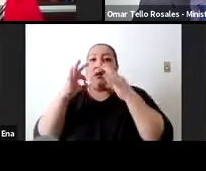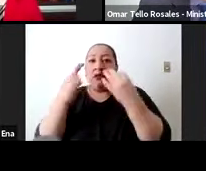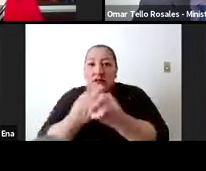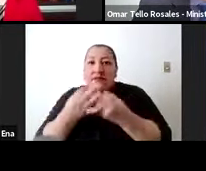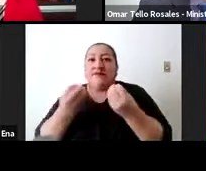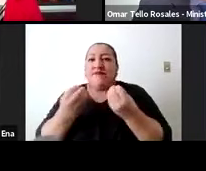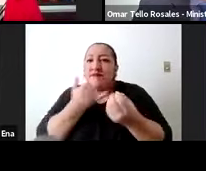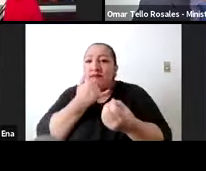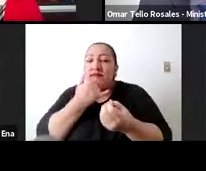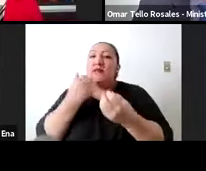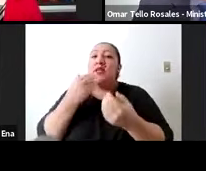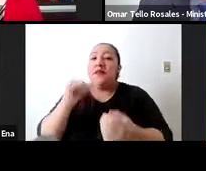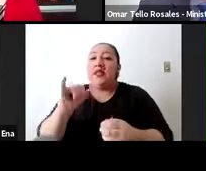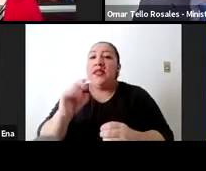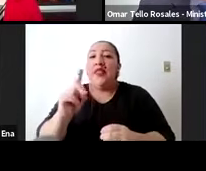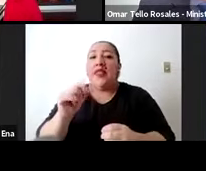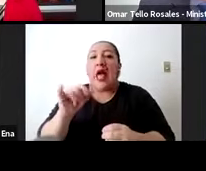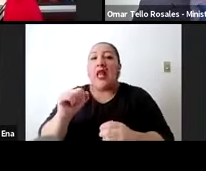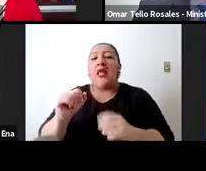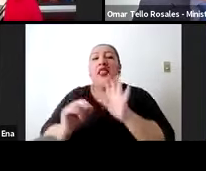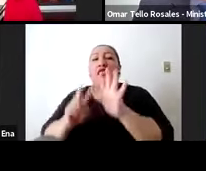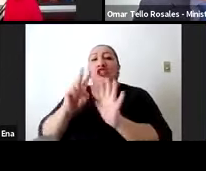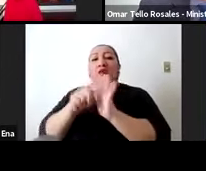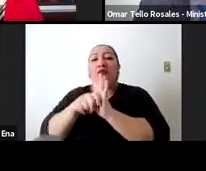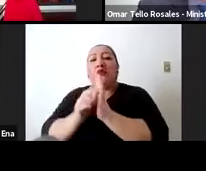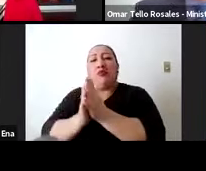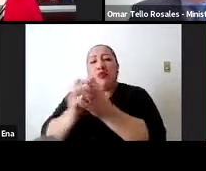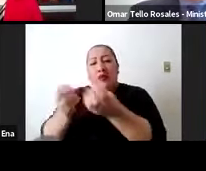favor, Idalí, tienes 12 minutos para desarrollar el tema.